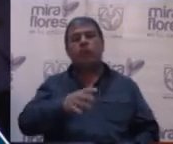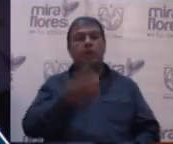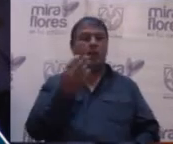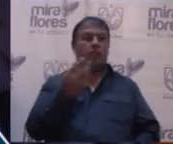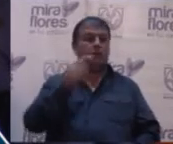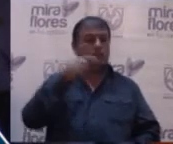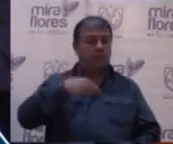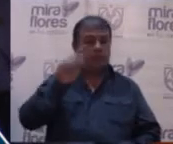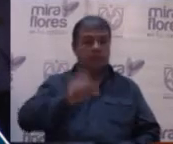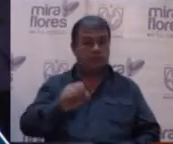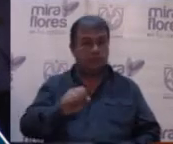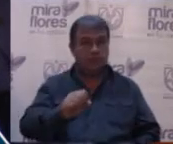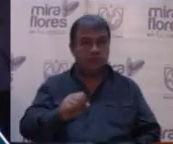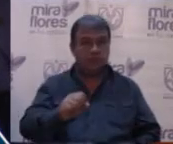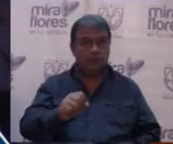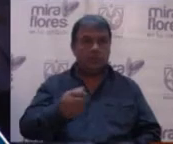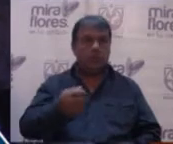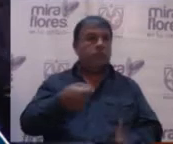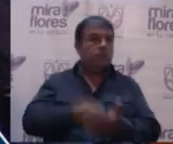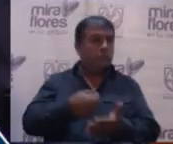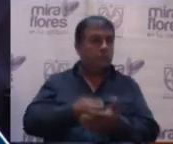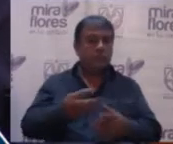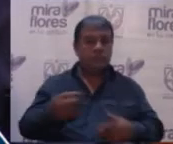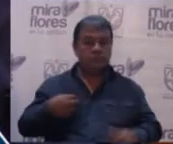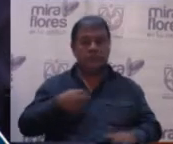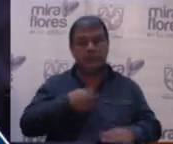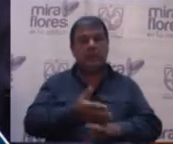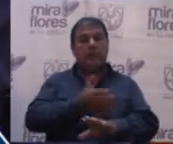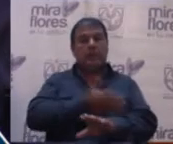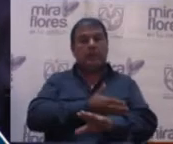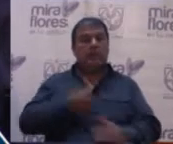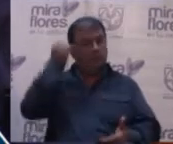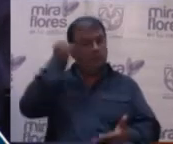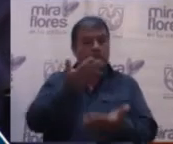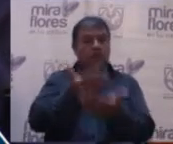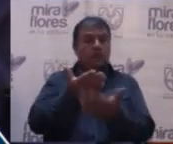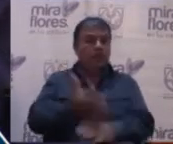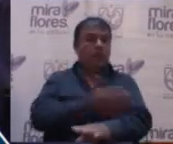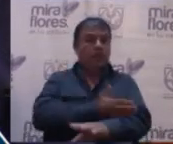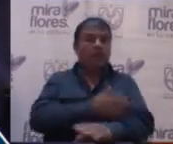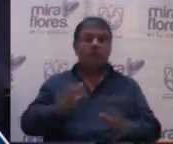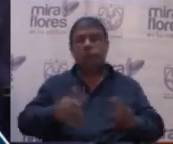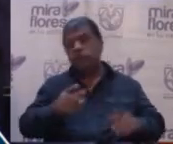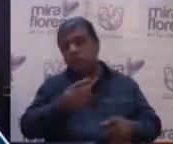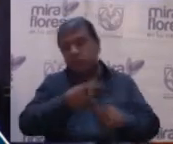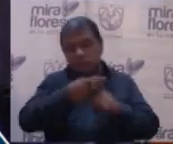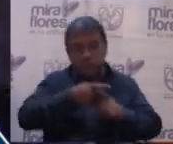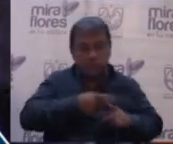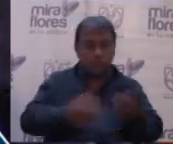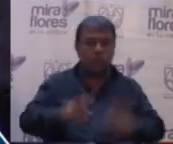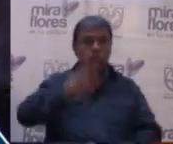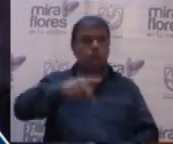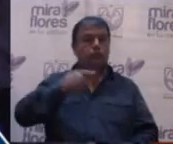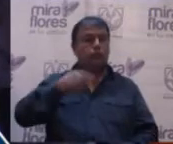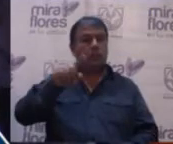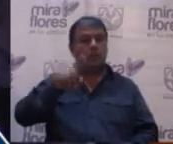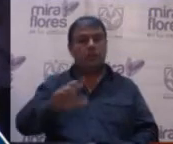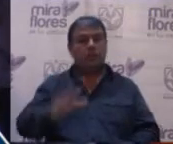14 millones de soles. Nosotros también, antes de presentar la propuesta, con un monto aproximado de 2 millones, hicimos